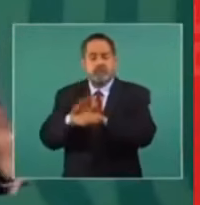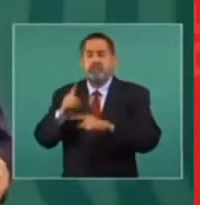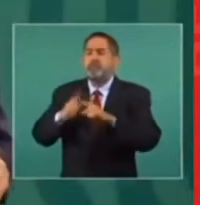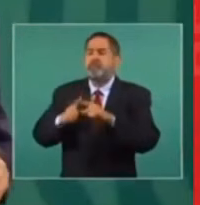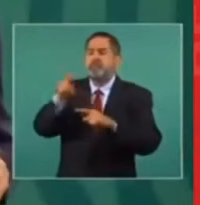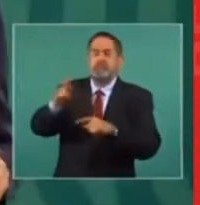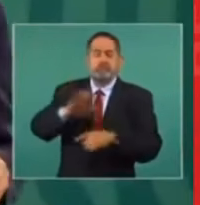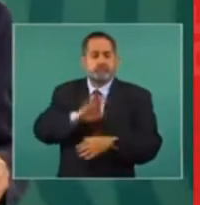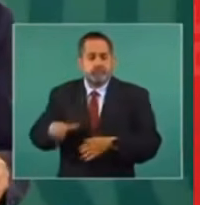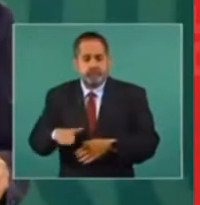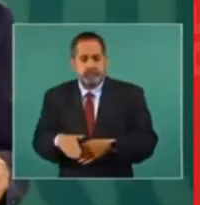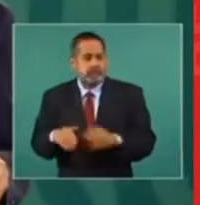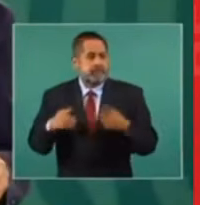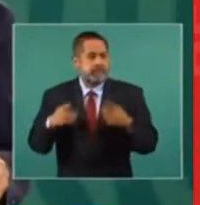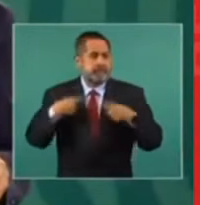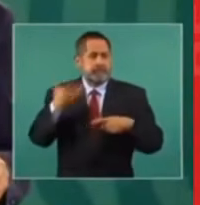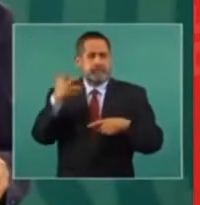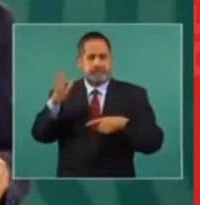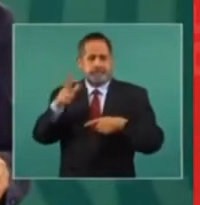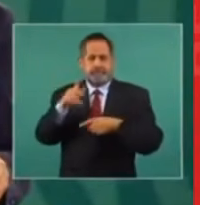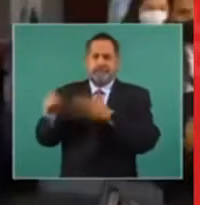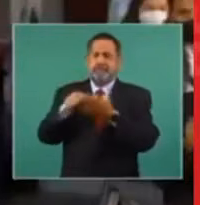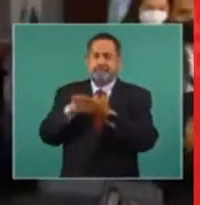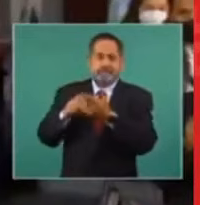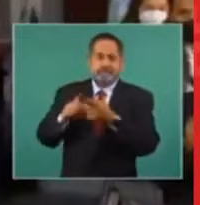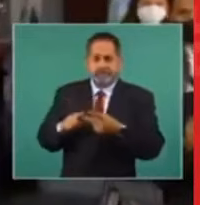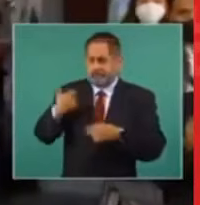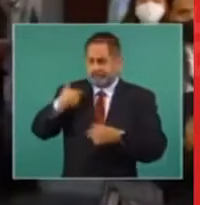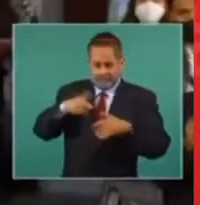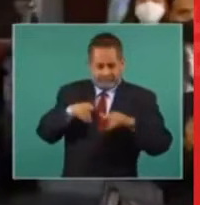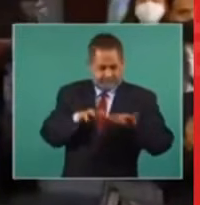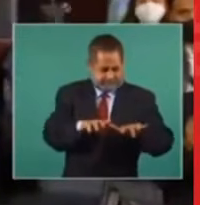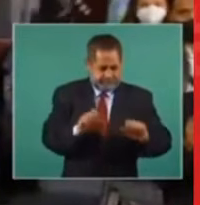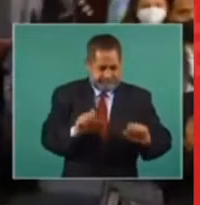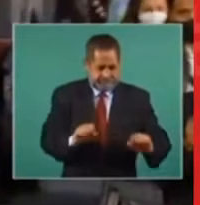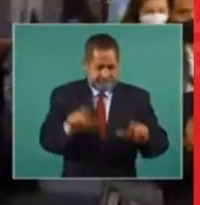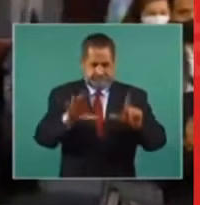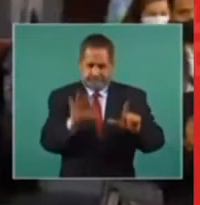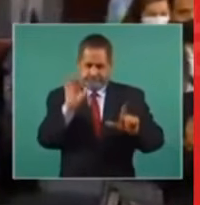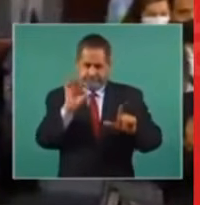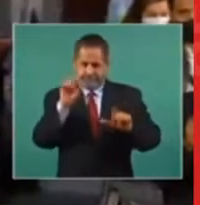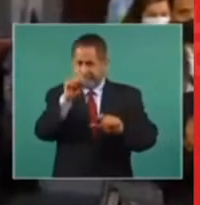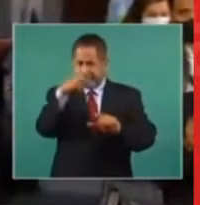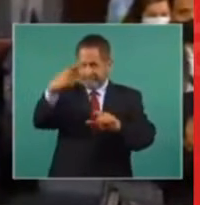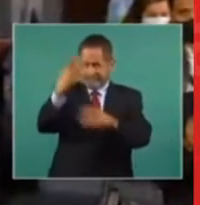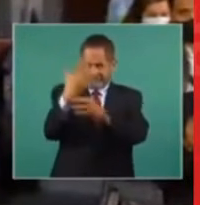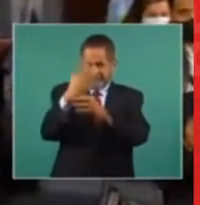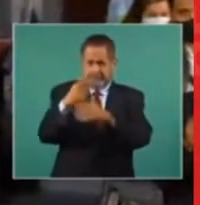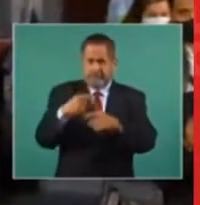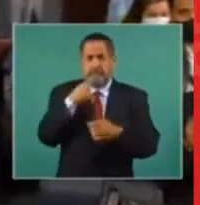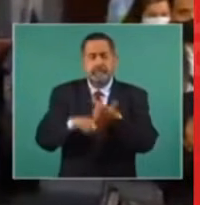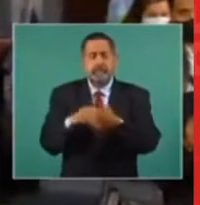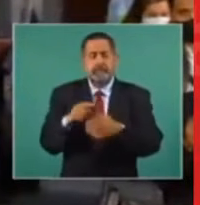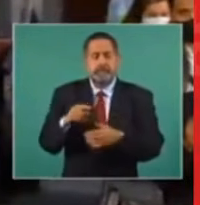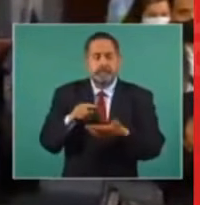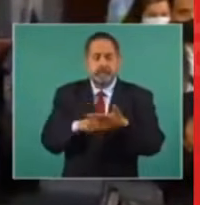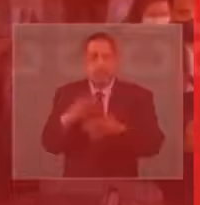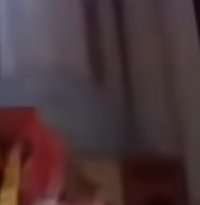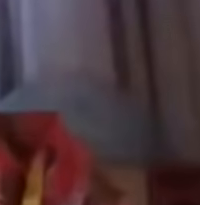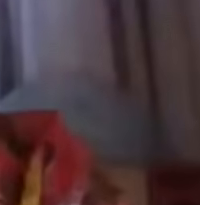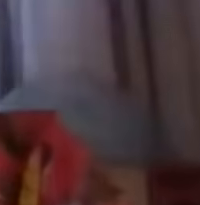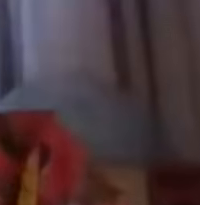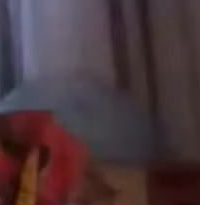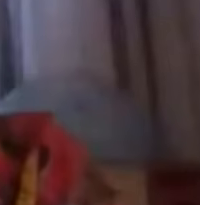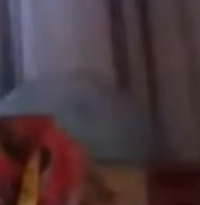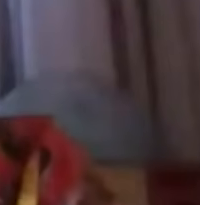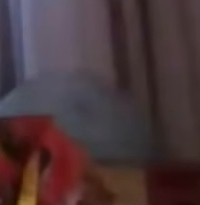Grandiosa oportunidad para darnos cuenta una vez más cómo operan este tipo de medios de comunicación corporativos en una clara alianza con